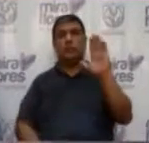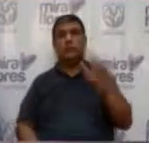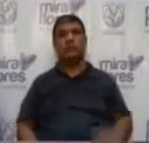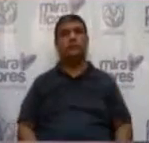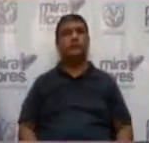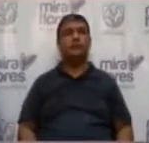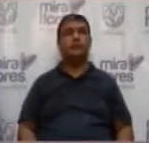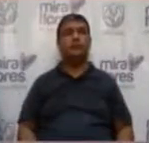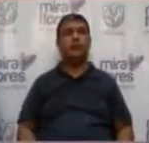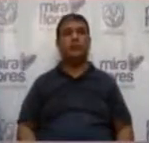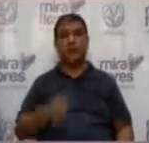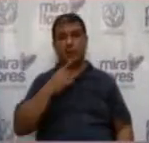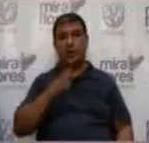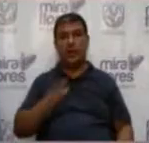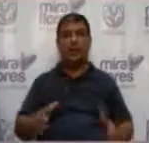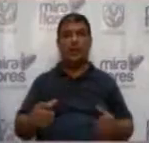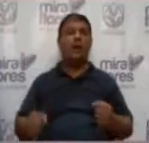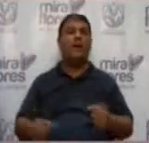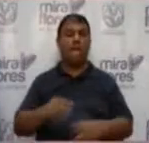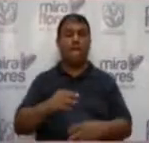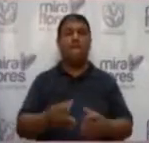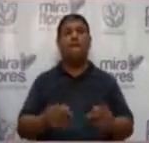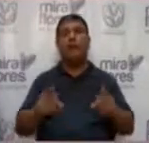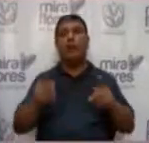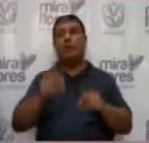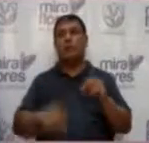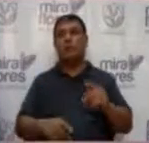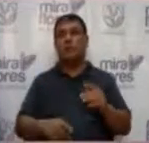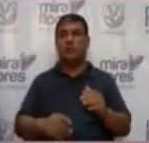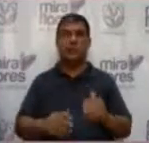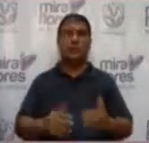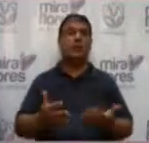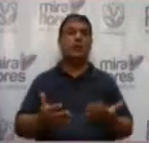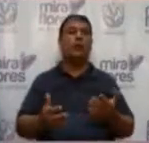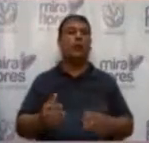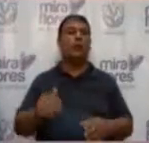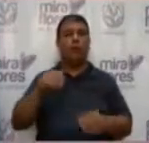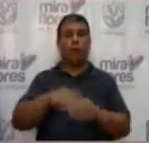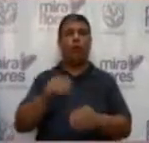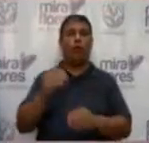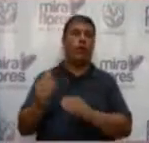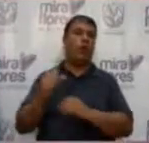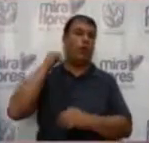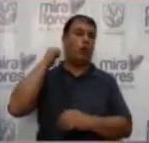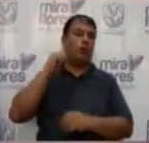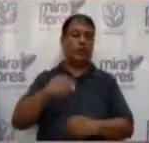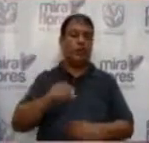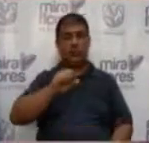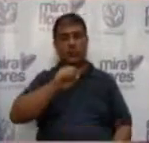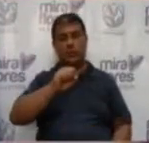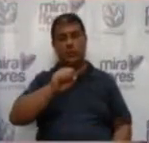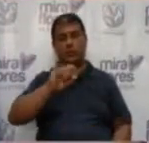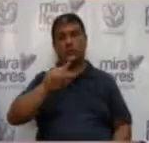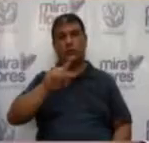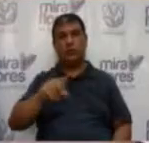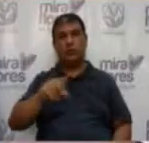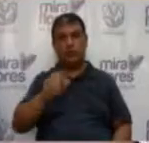conformidad. Ha sido aprobado por mayoría con el voto en contra del señor Sousa por obvias